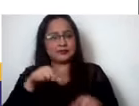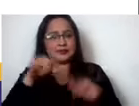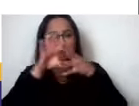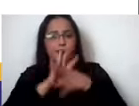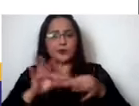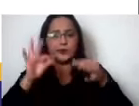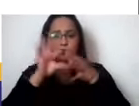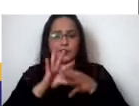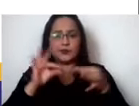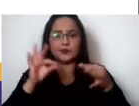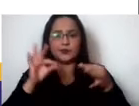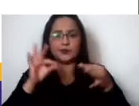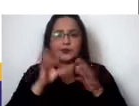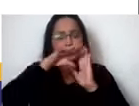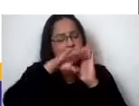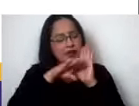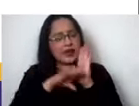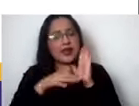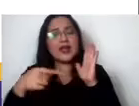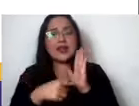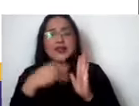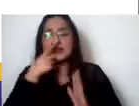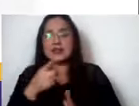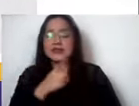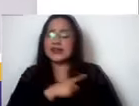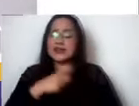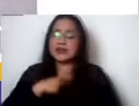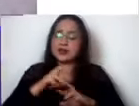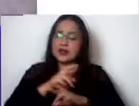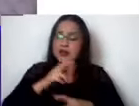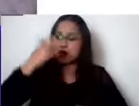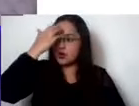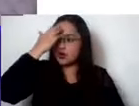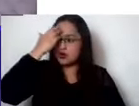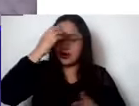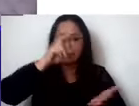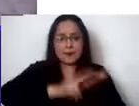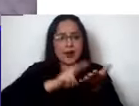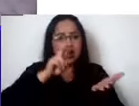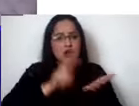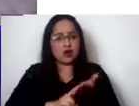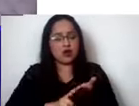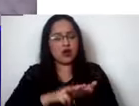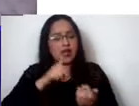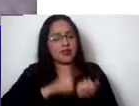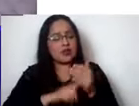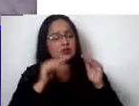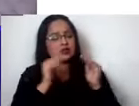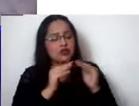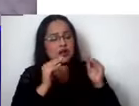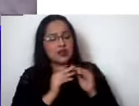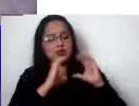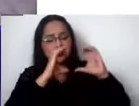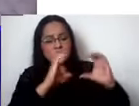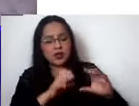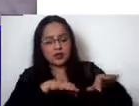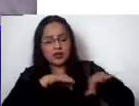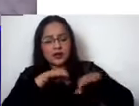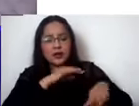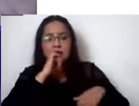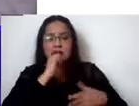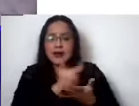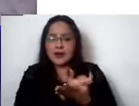la agenda reconocer y valorar los cuidados y el trabajo doméstico no